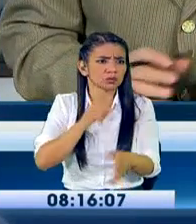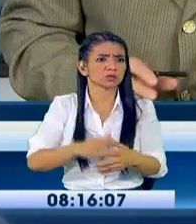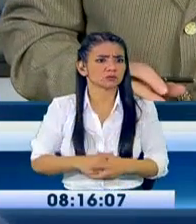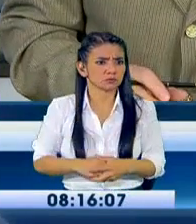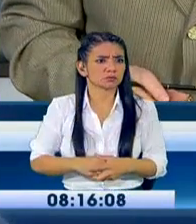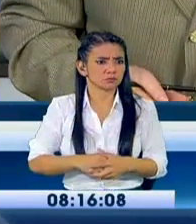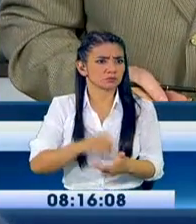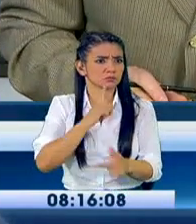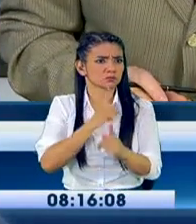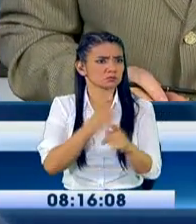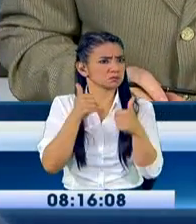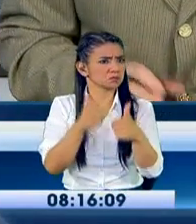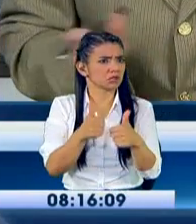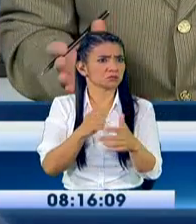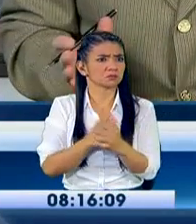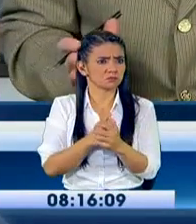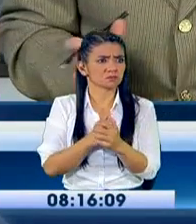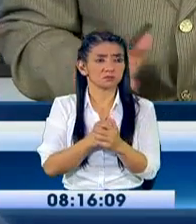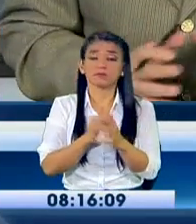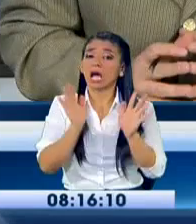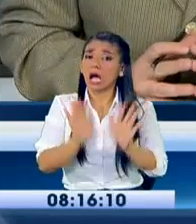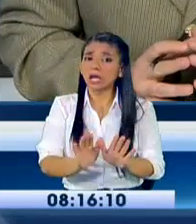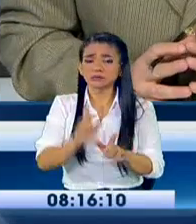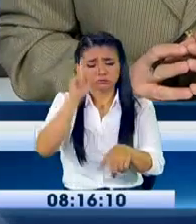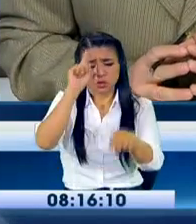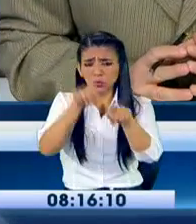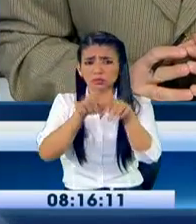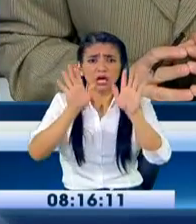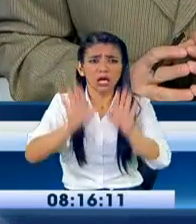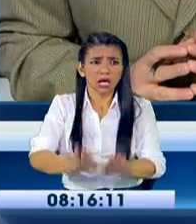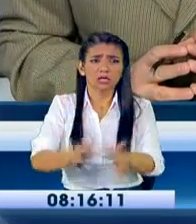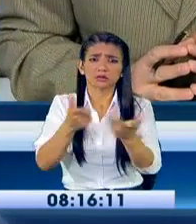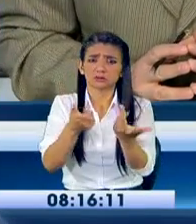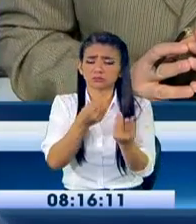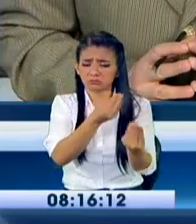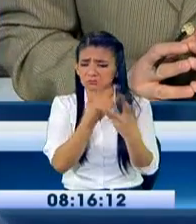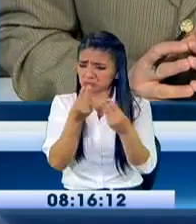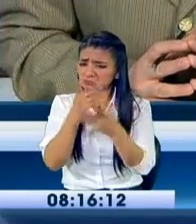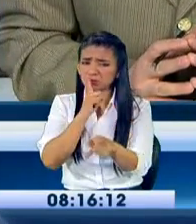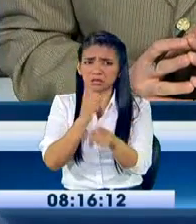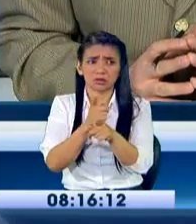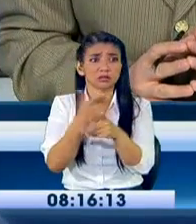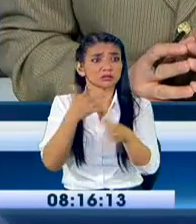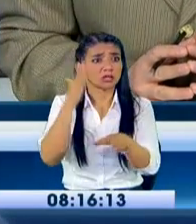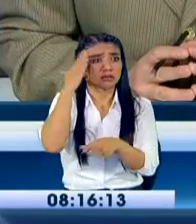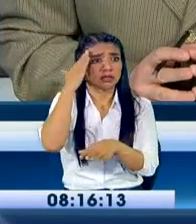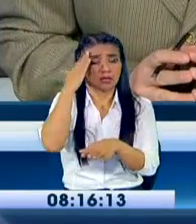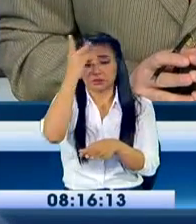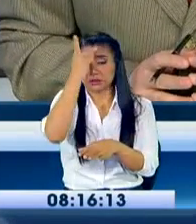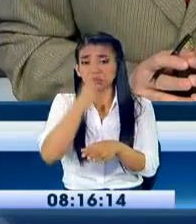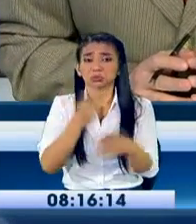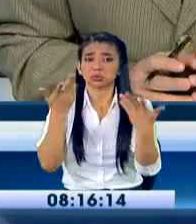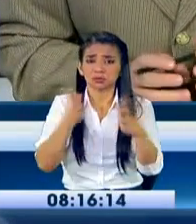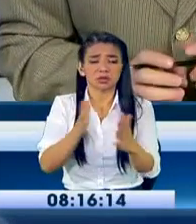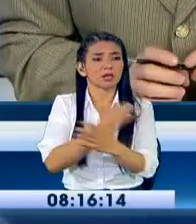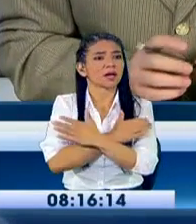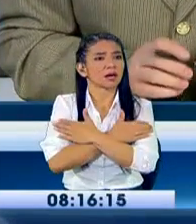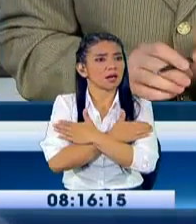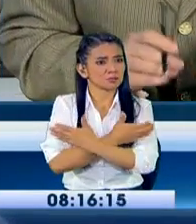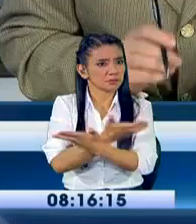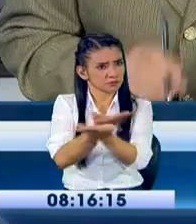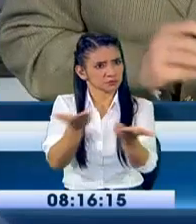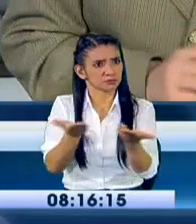de estacionamientos públicos y privados. Qué importante esto. Pretende normar, por ejemplo, las tarifas de